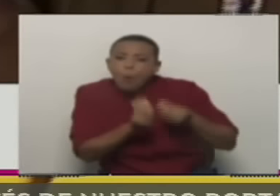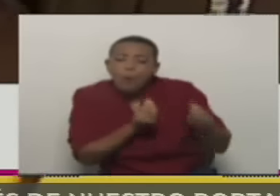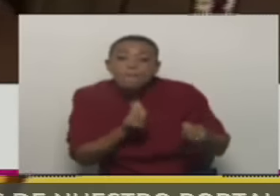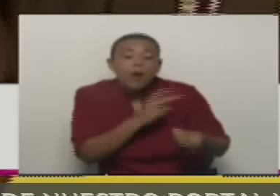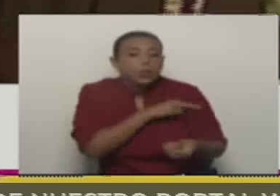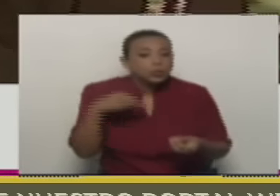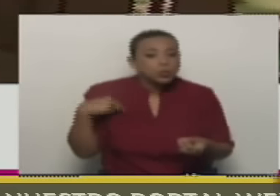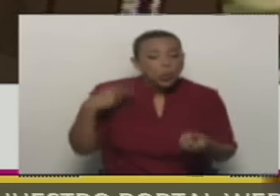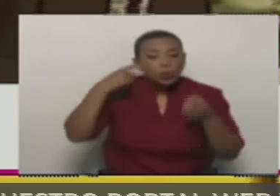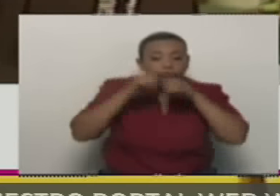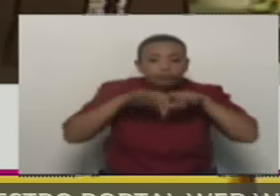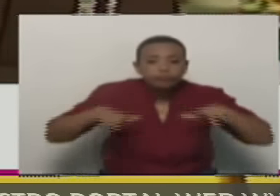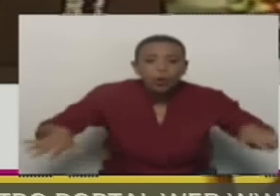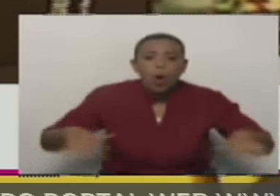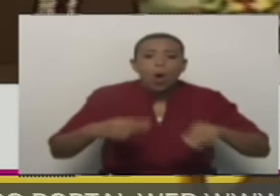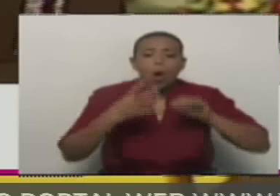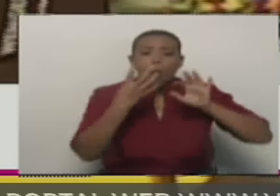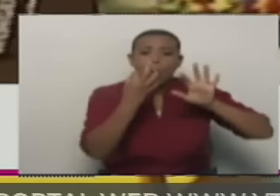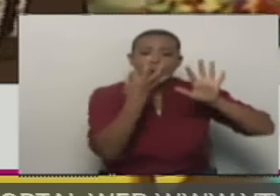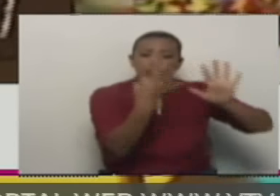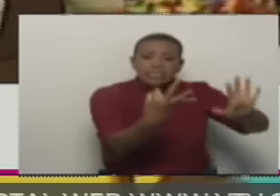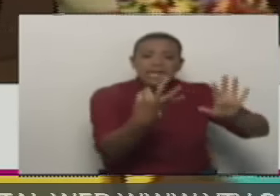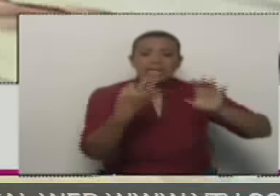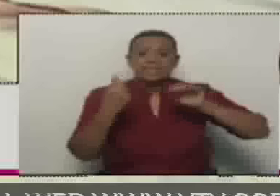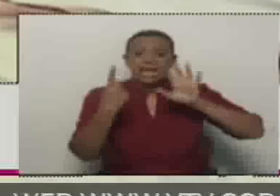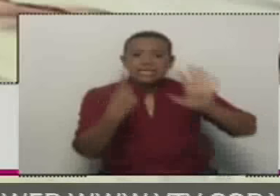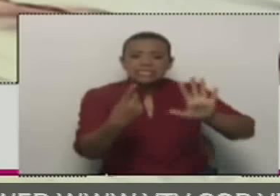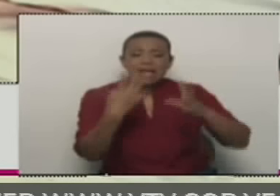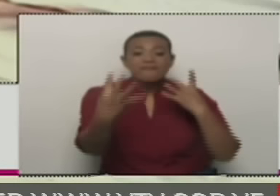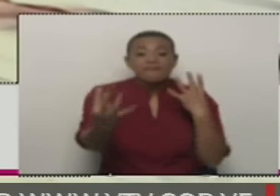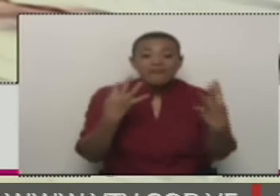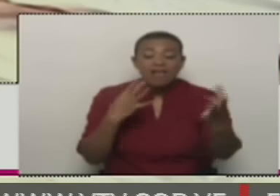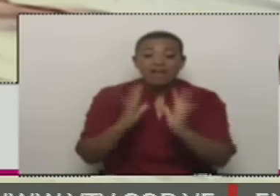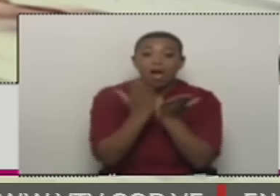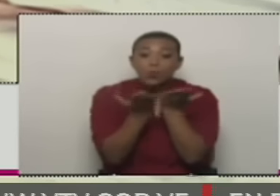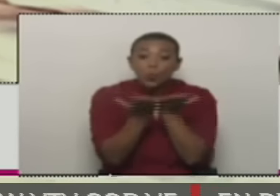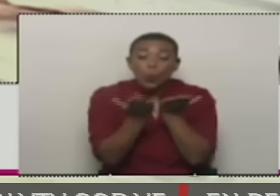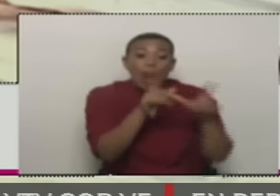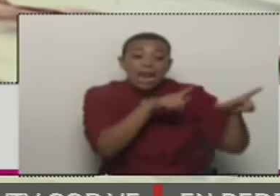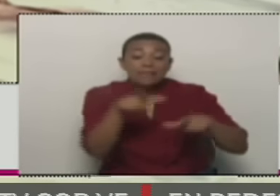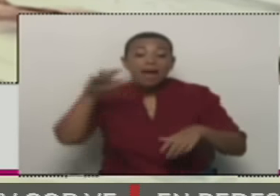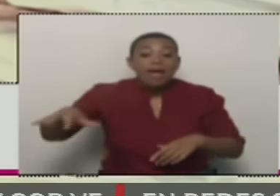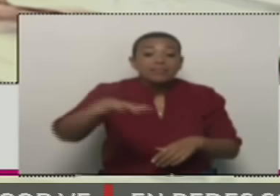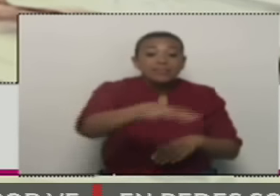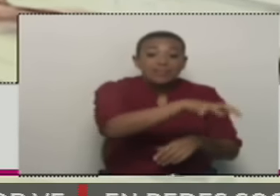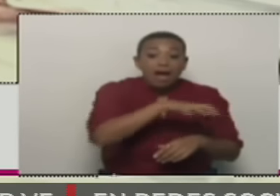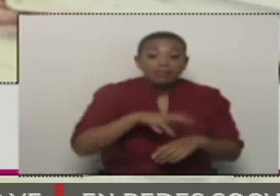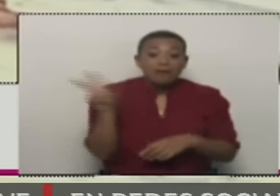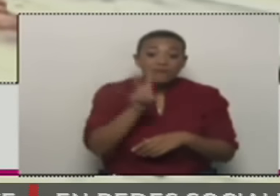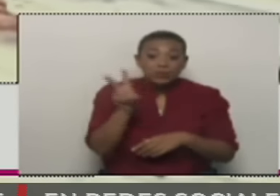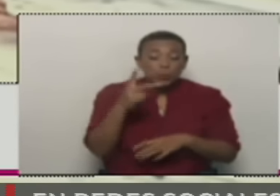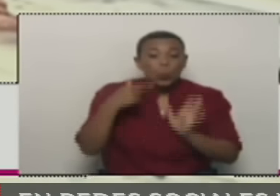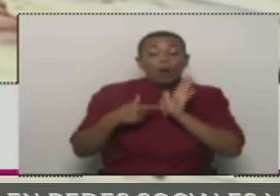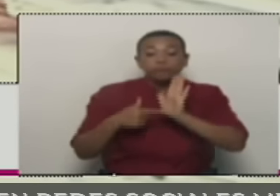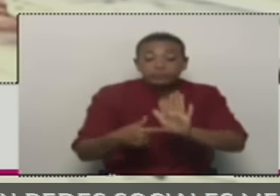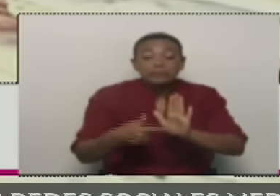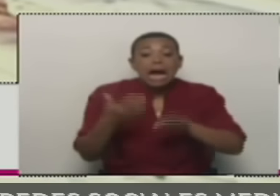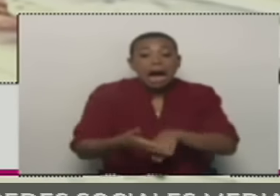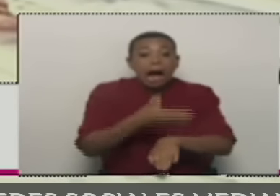nosotros nos desplegamos en 86 ferias escolares a nivel nacional, todos los estados del país. Es importante resaltar, mi comandante, que